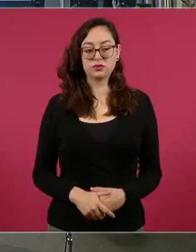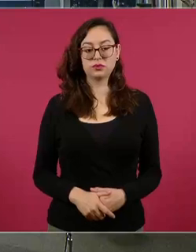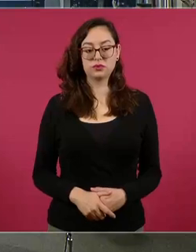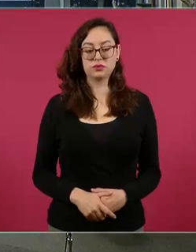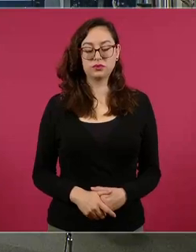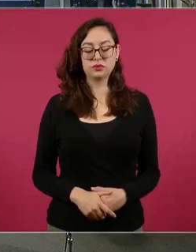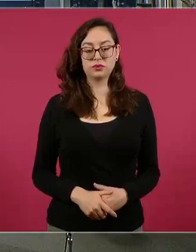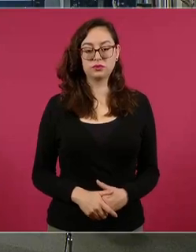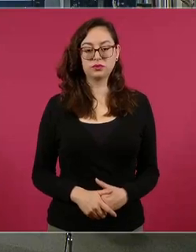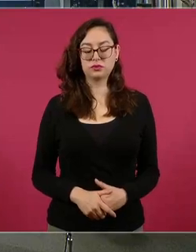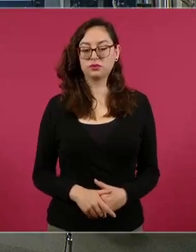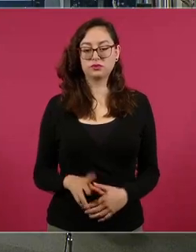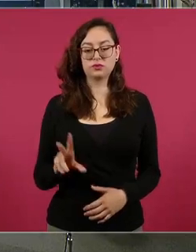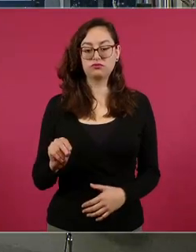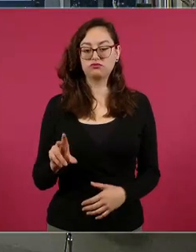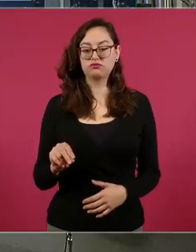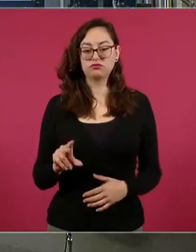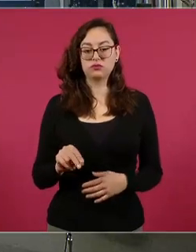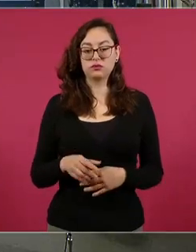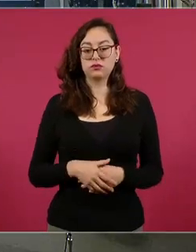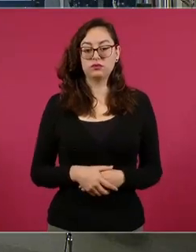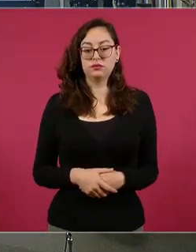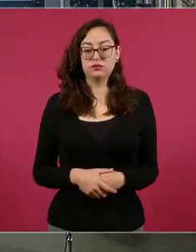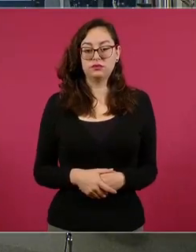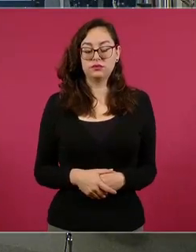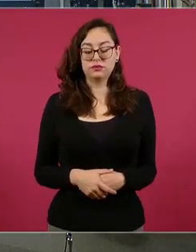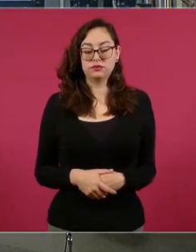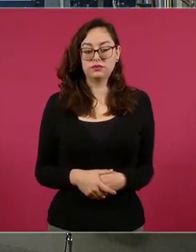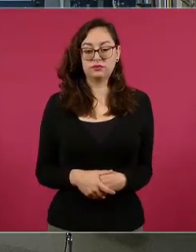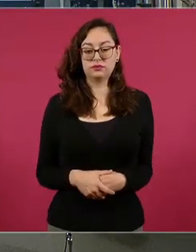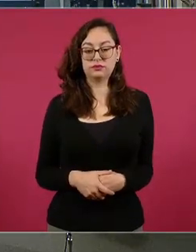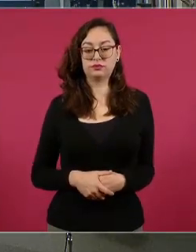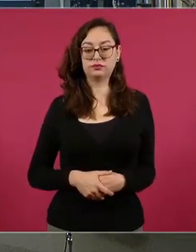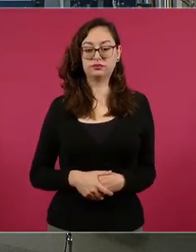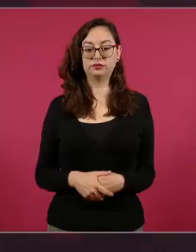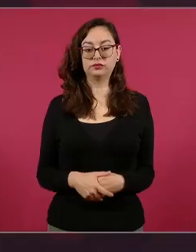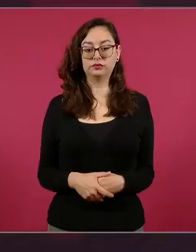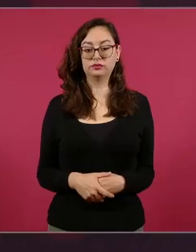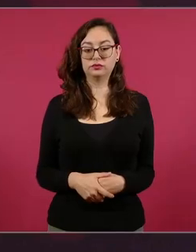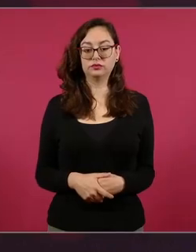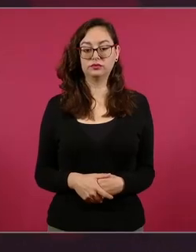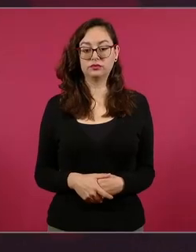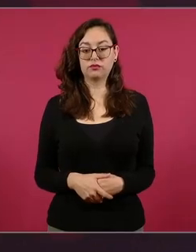no, no. Sobre este tema, ayer, por ejemplo,